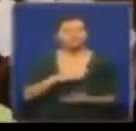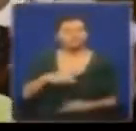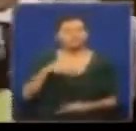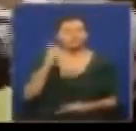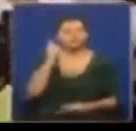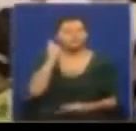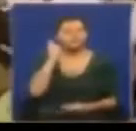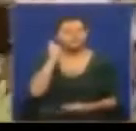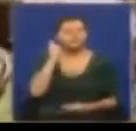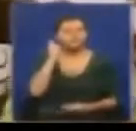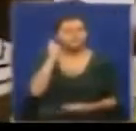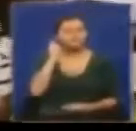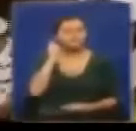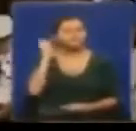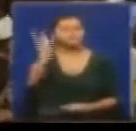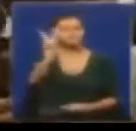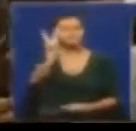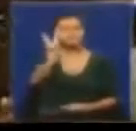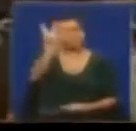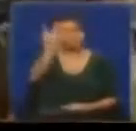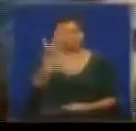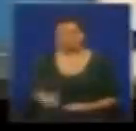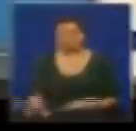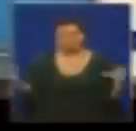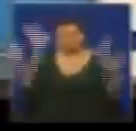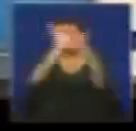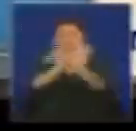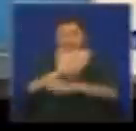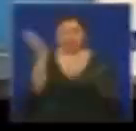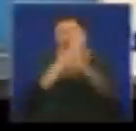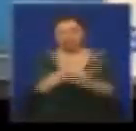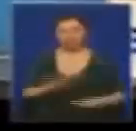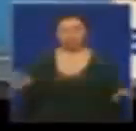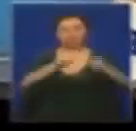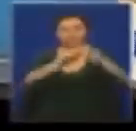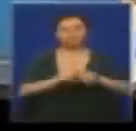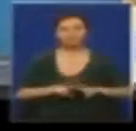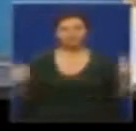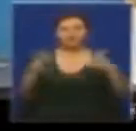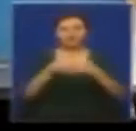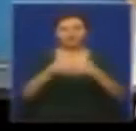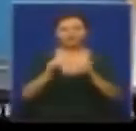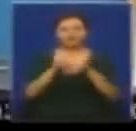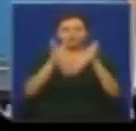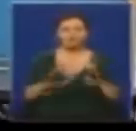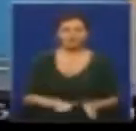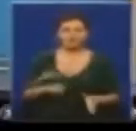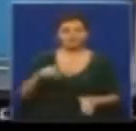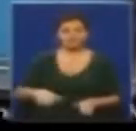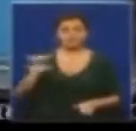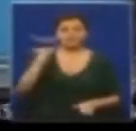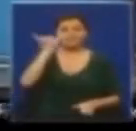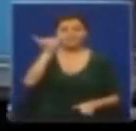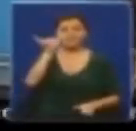Y el viernes acabamos con otra nueva revisión del Enlace Ciudadano. Sábado 13 de septiembre, estamos aquí desde el Estadio de la Liga Deportiva Pedro